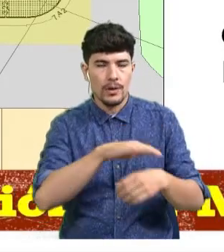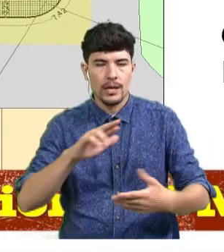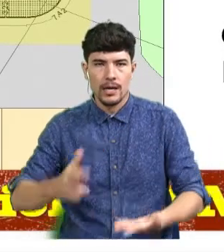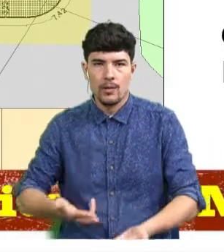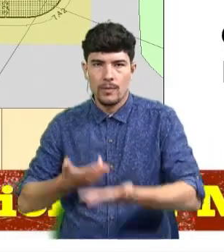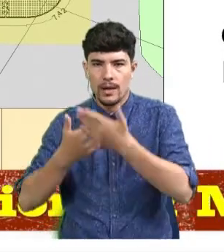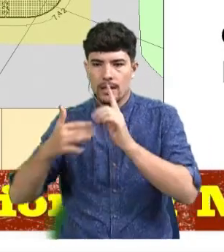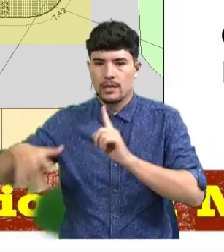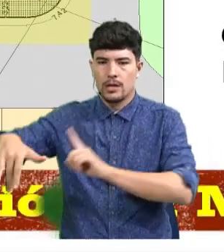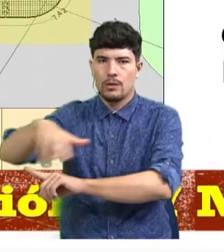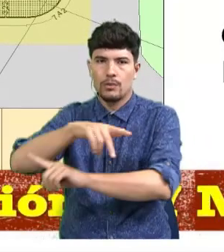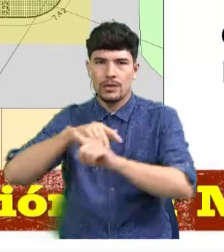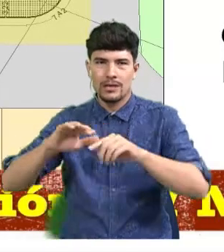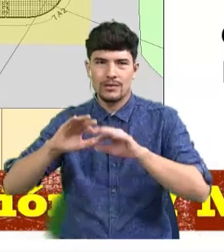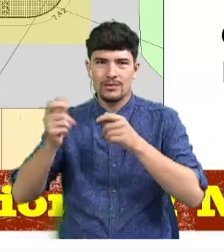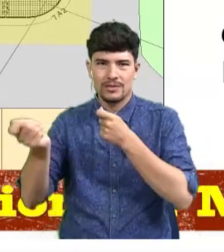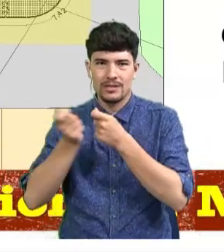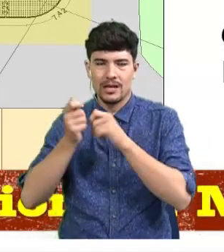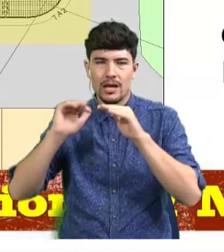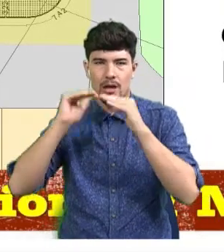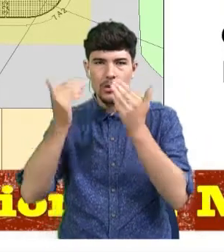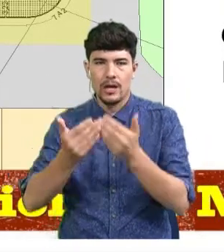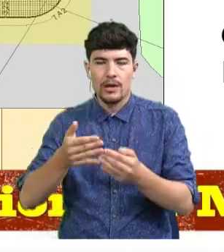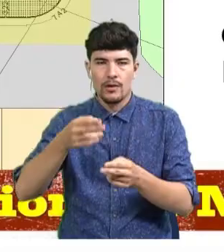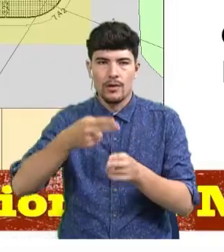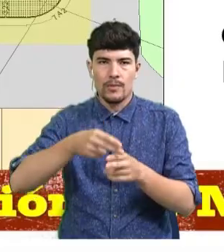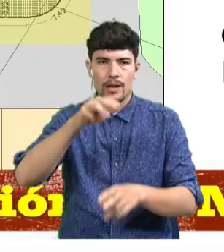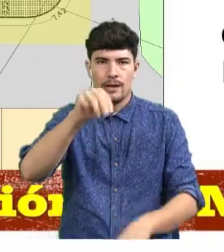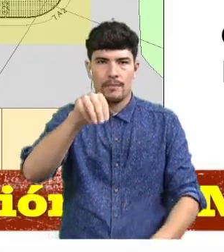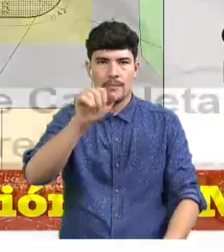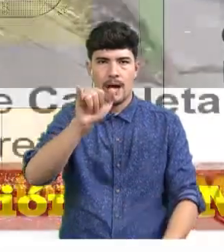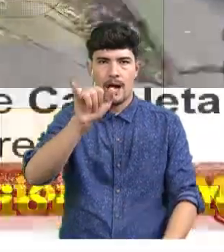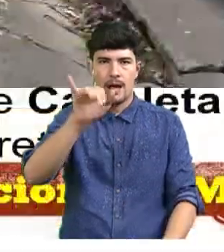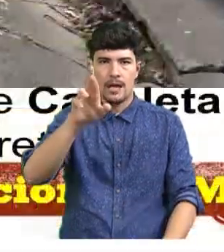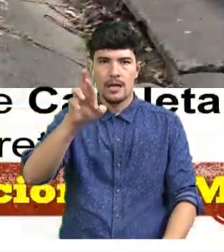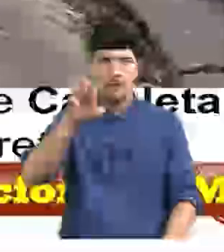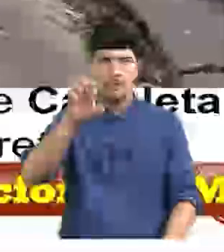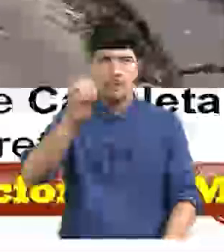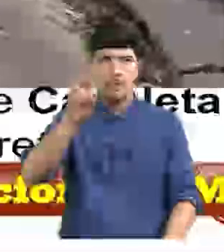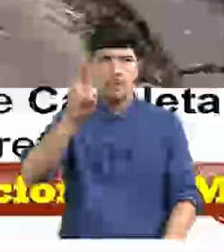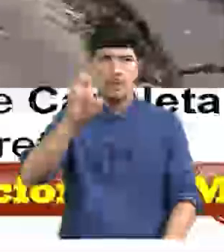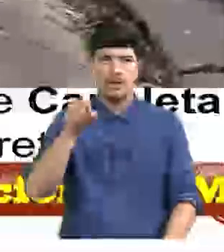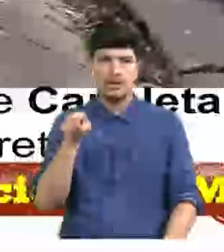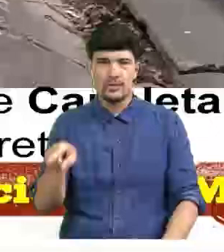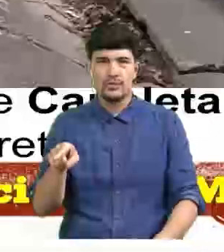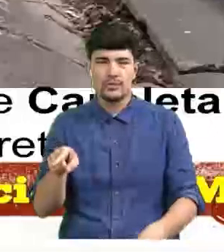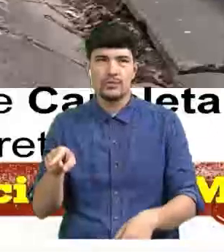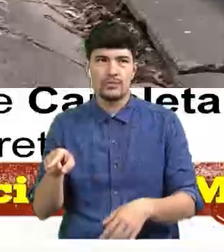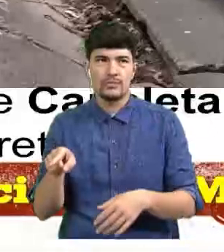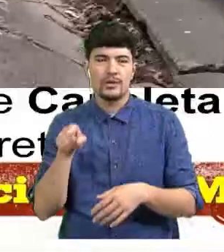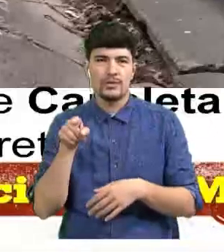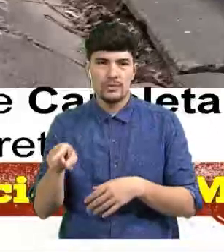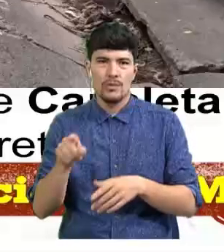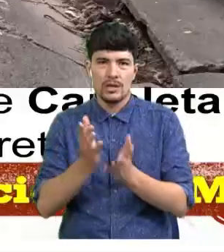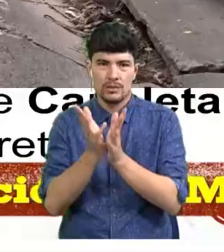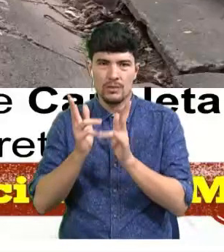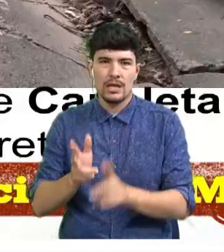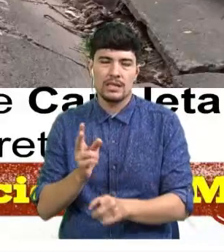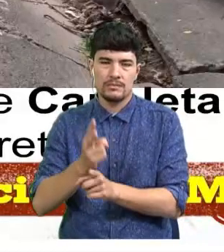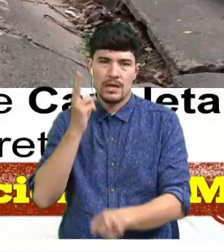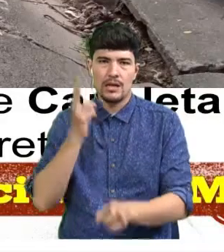entorno alrededor del colegio Maiporet, que los estudiantes hoy tienen riesgo de accidentes por efectos de no contar con estas